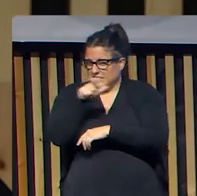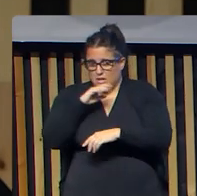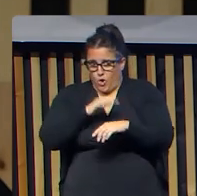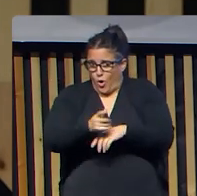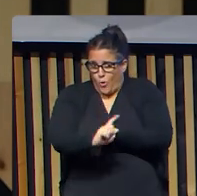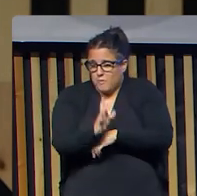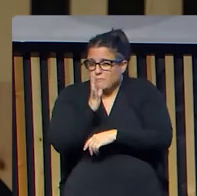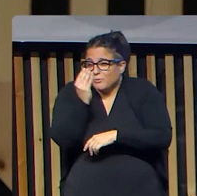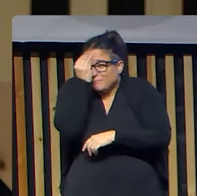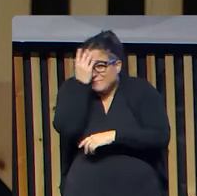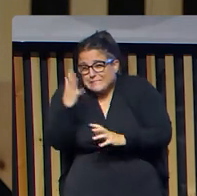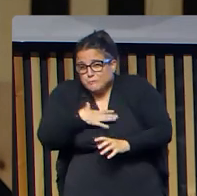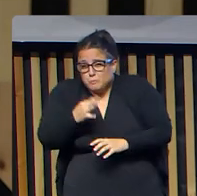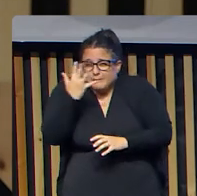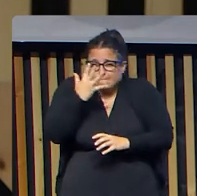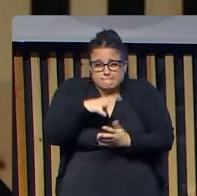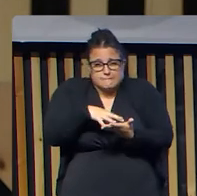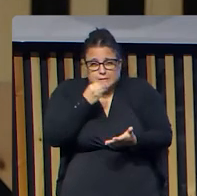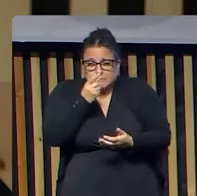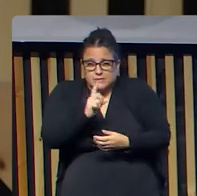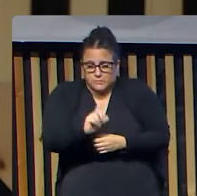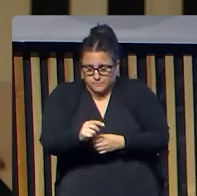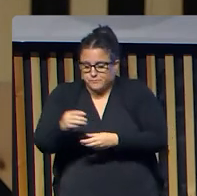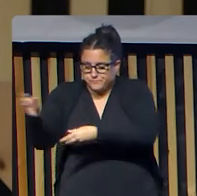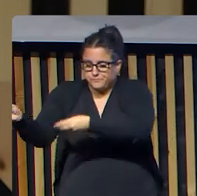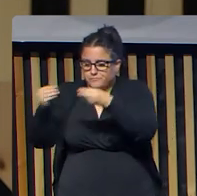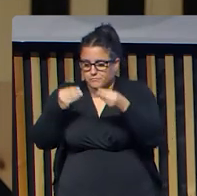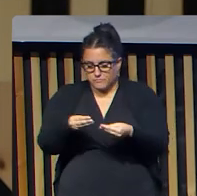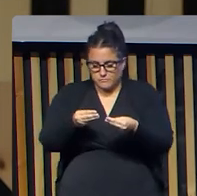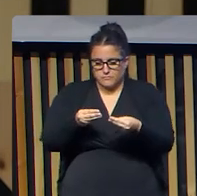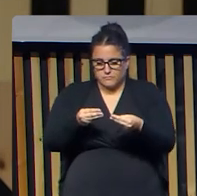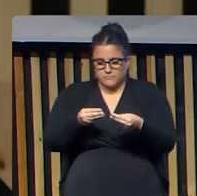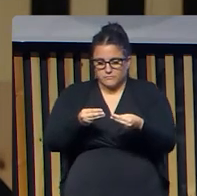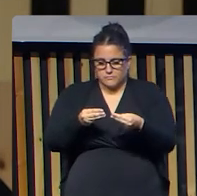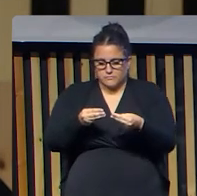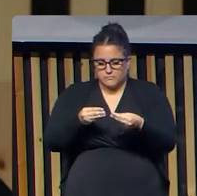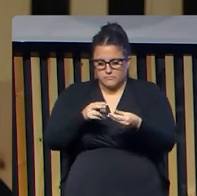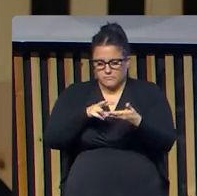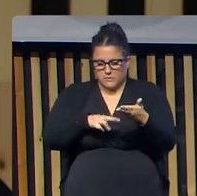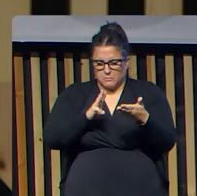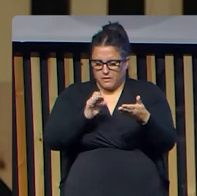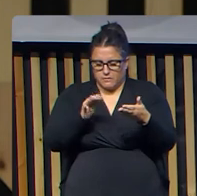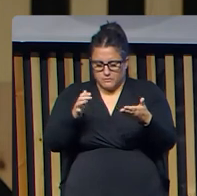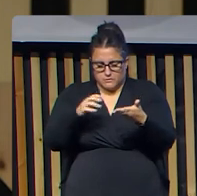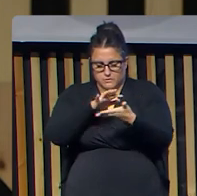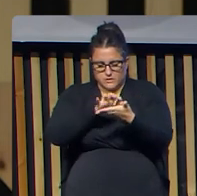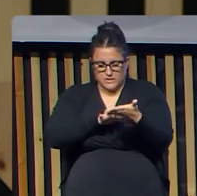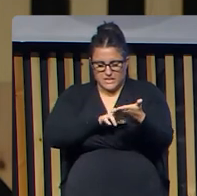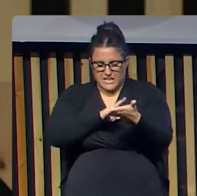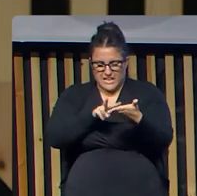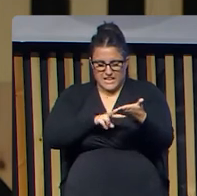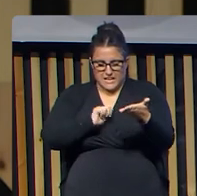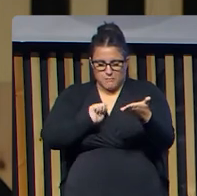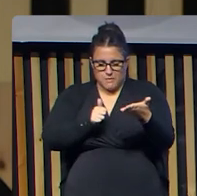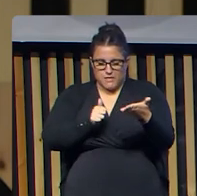me quedo así digo bueno a ver empecemos Qué quiere decir esto de en caso de